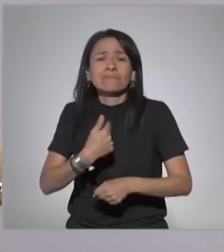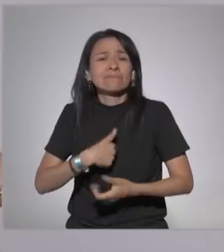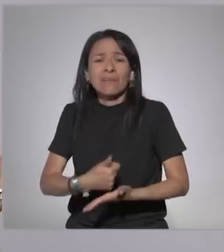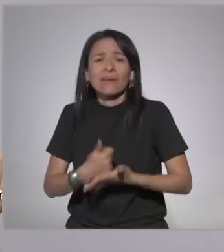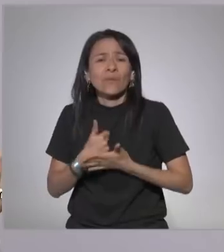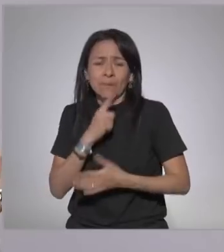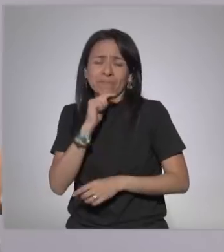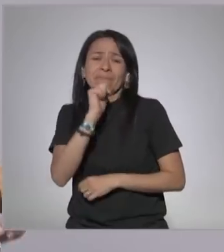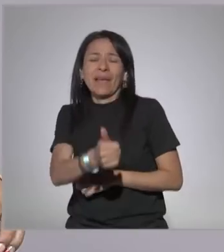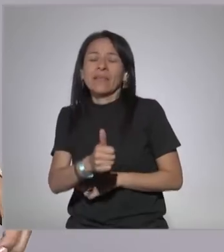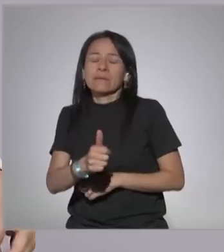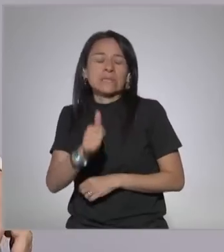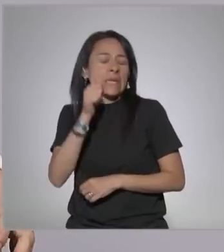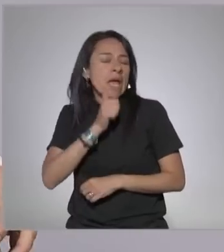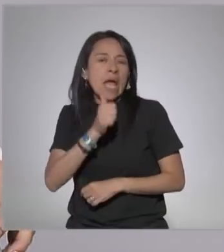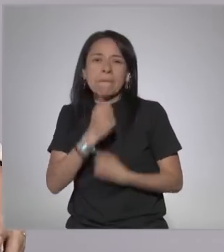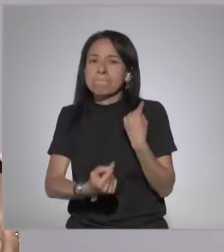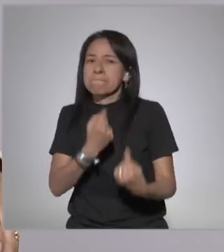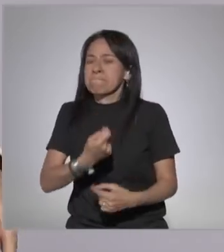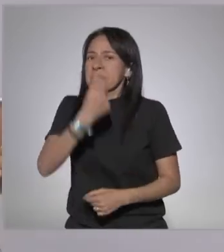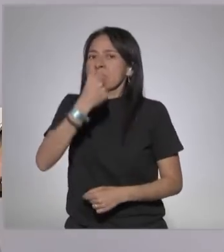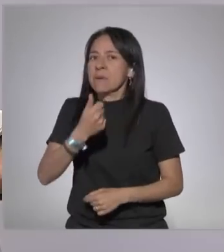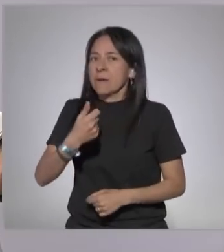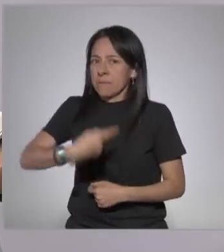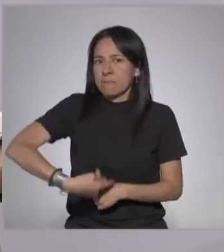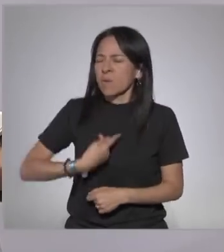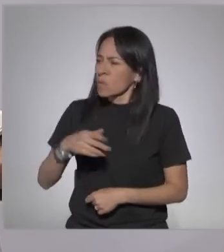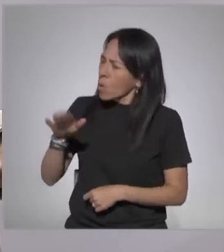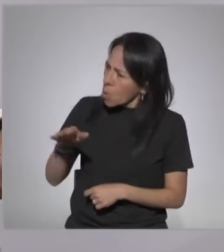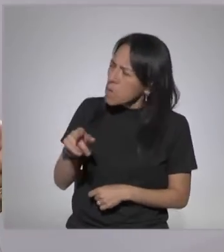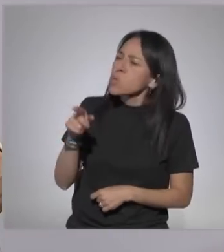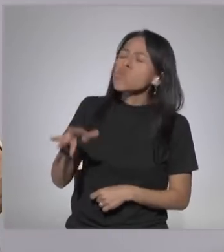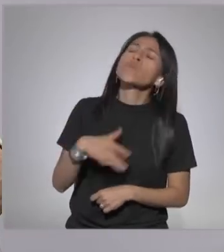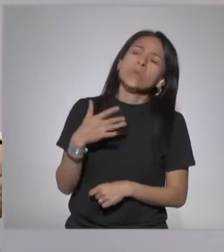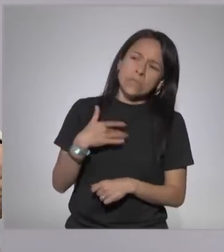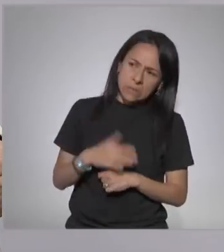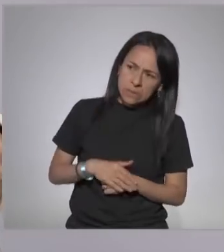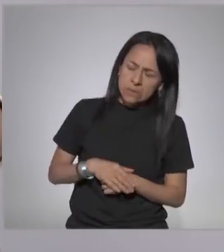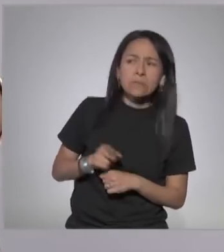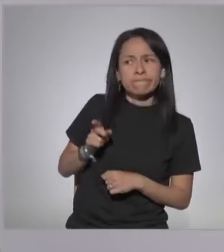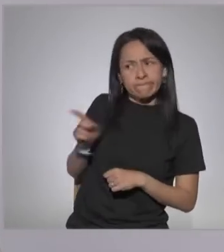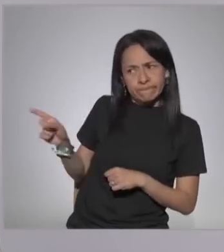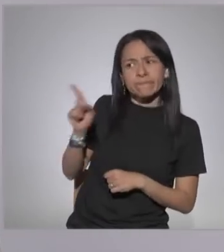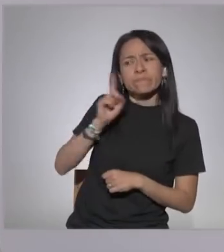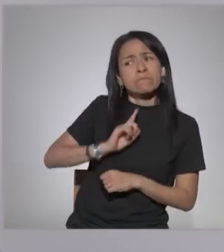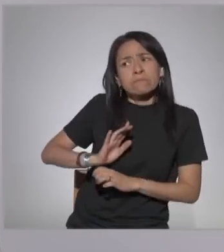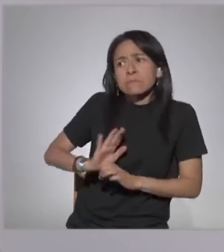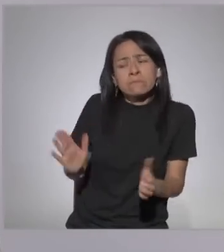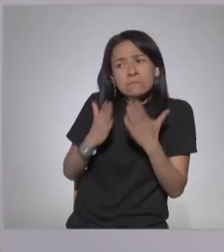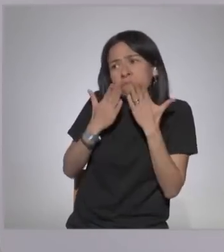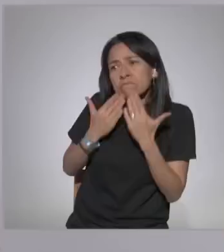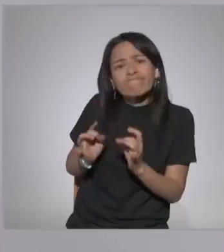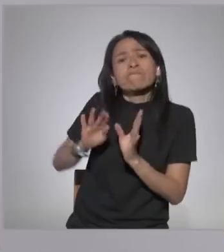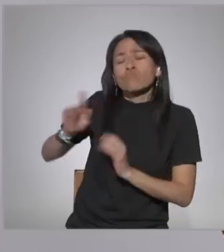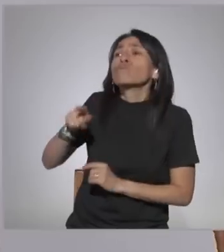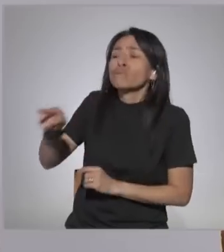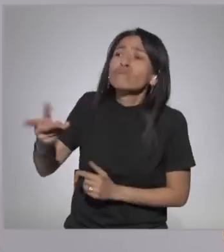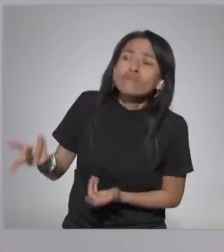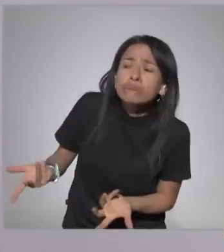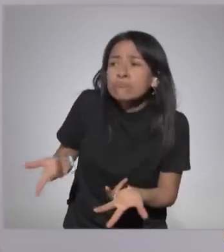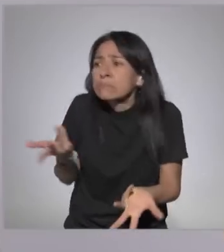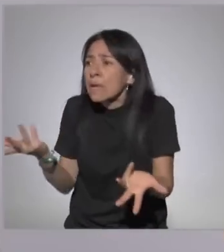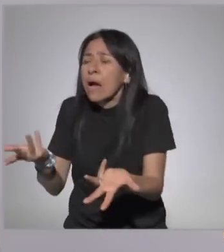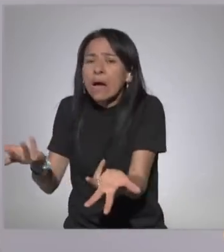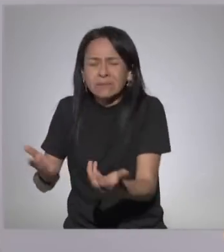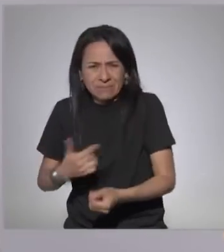oye, ¿y cómo estás sin ella? Por ejemplo, ¿no? Este tipo de cosas. Y bueno, él